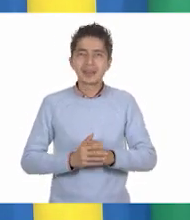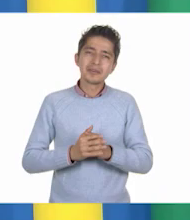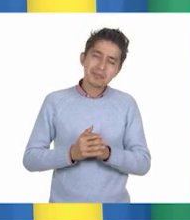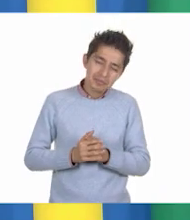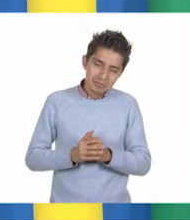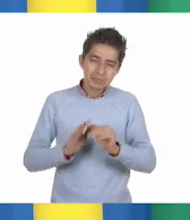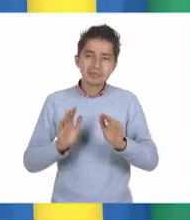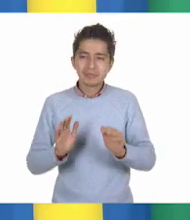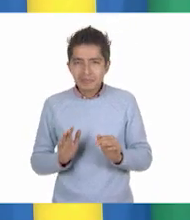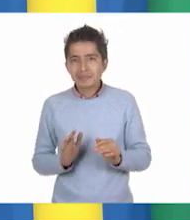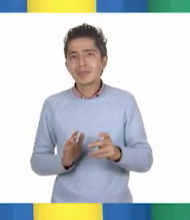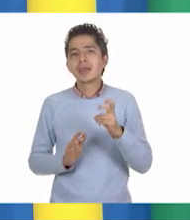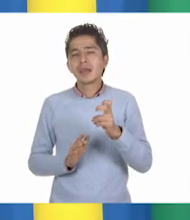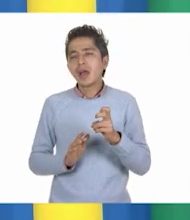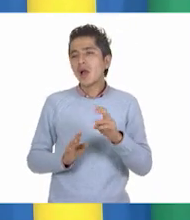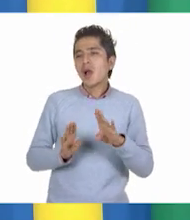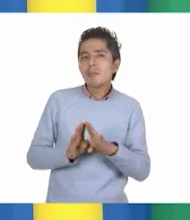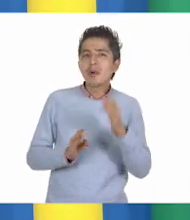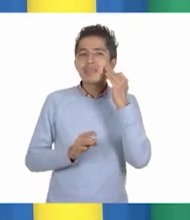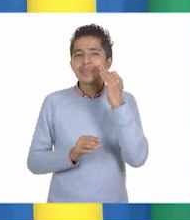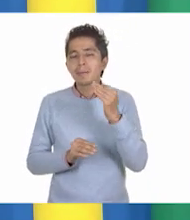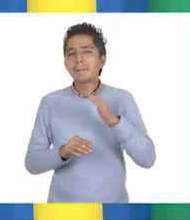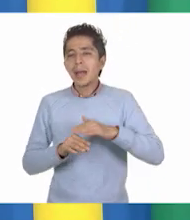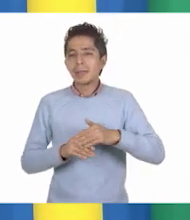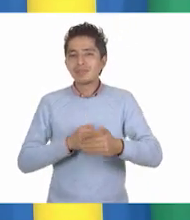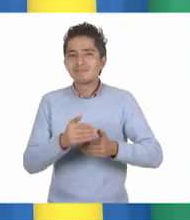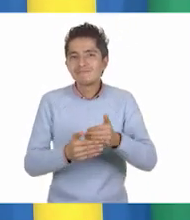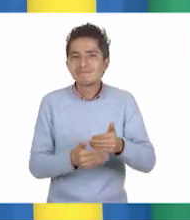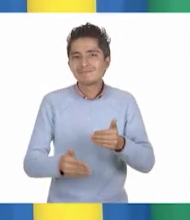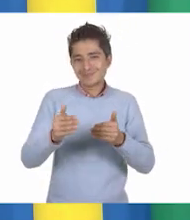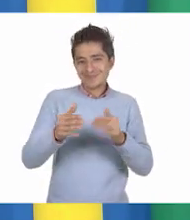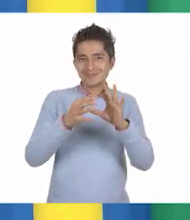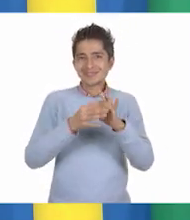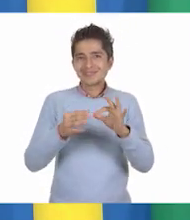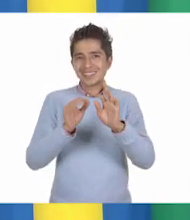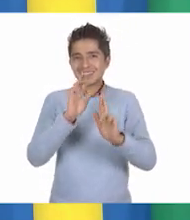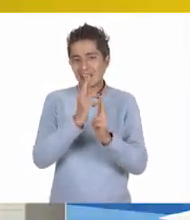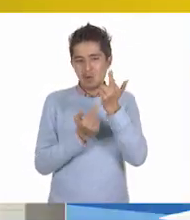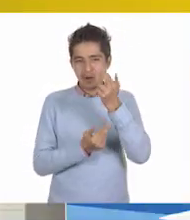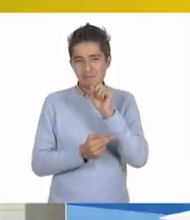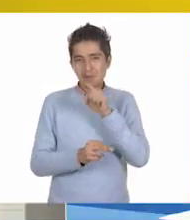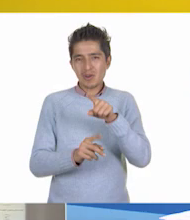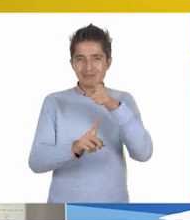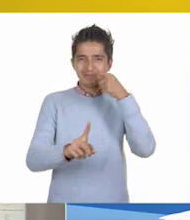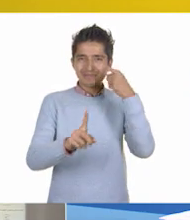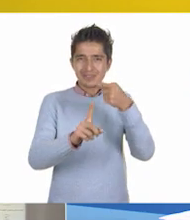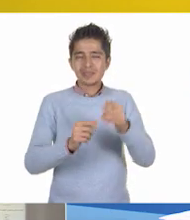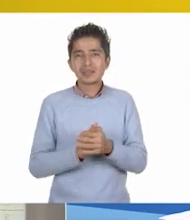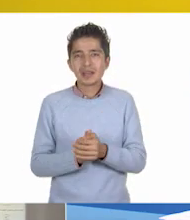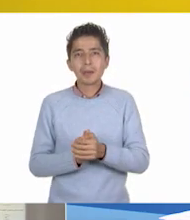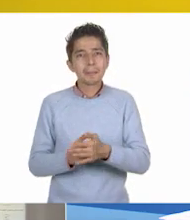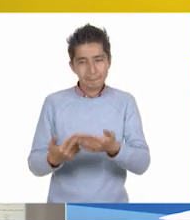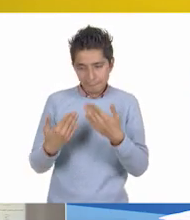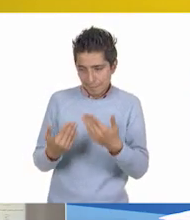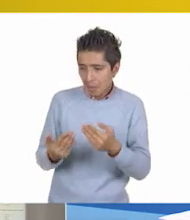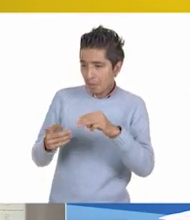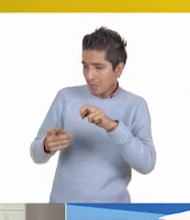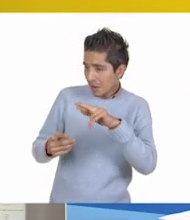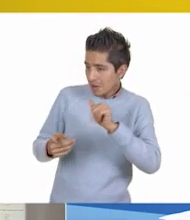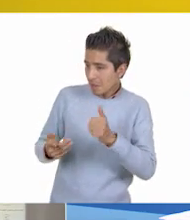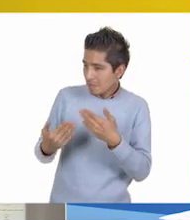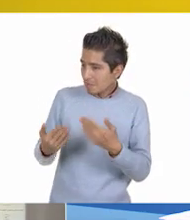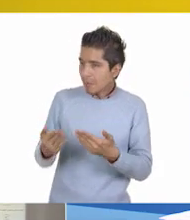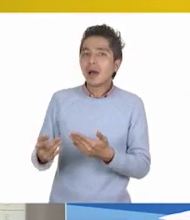supuesto, en mayor o menor medida destaca su influencia en la revolución. Muy bien, María. En